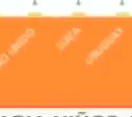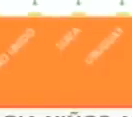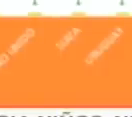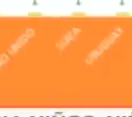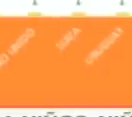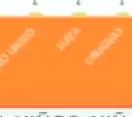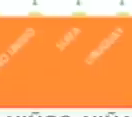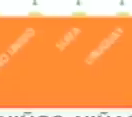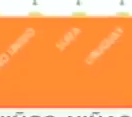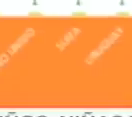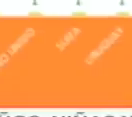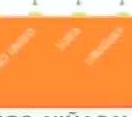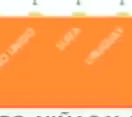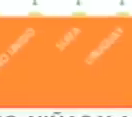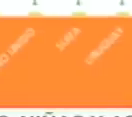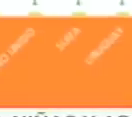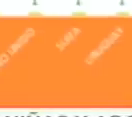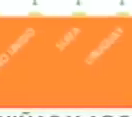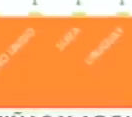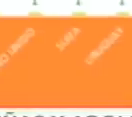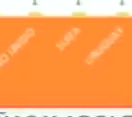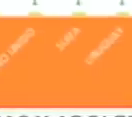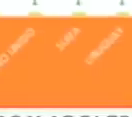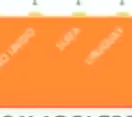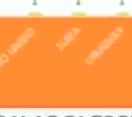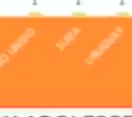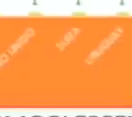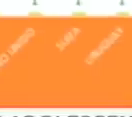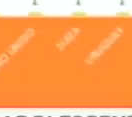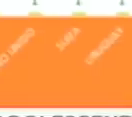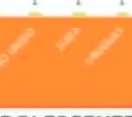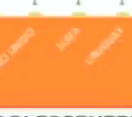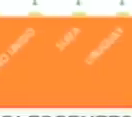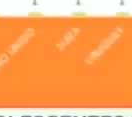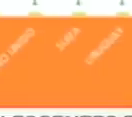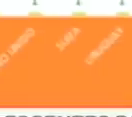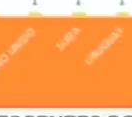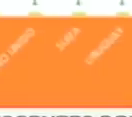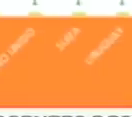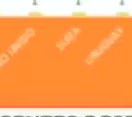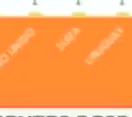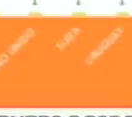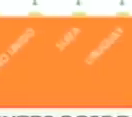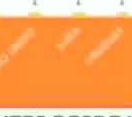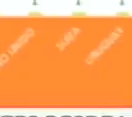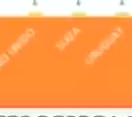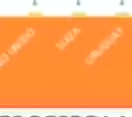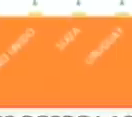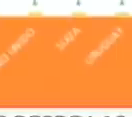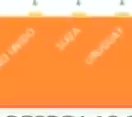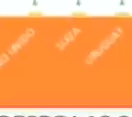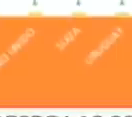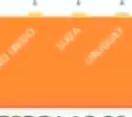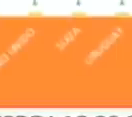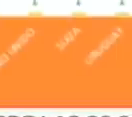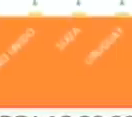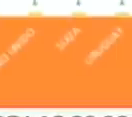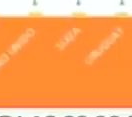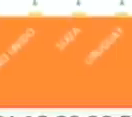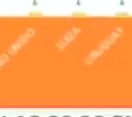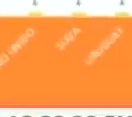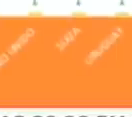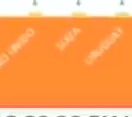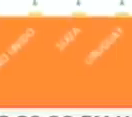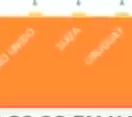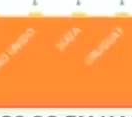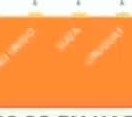Al día de hoy, debemos también informar que de los casos que están activos,